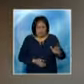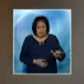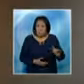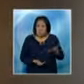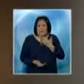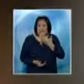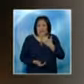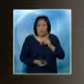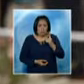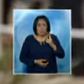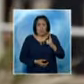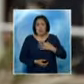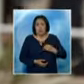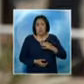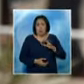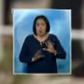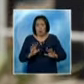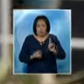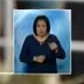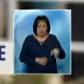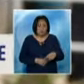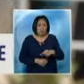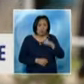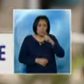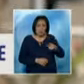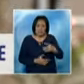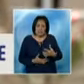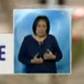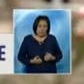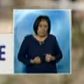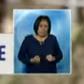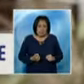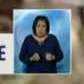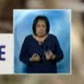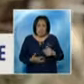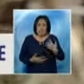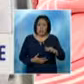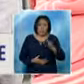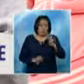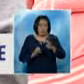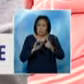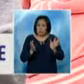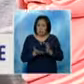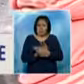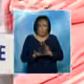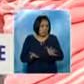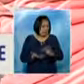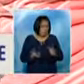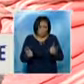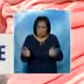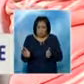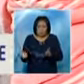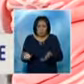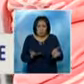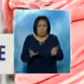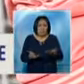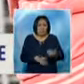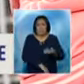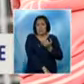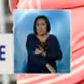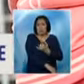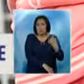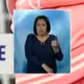solo 1 año y 11 meses, Lisette se siente impotente, pues han pasado 4 días y aún no derivan a su pequeña al